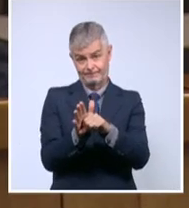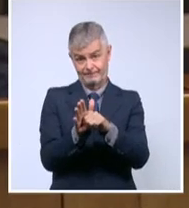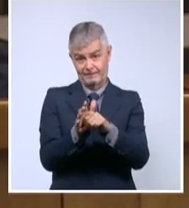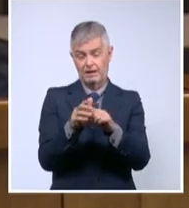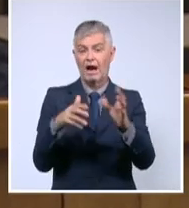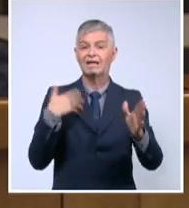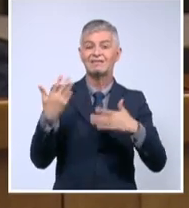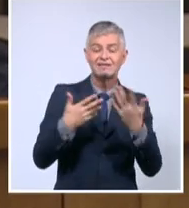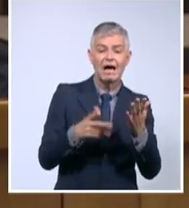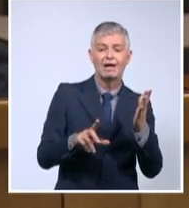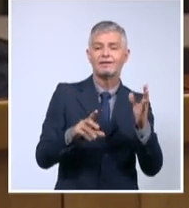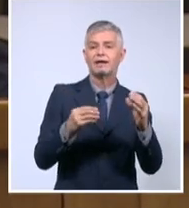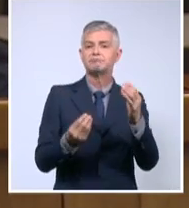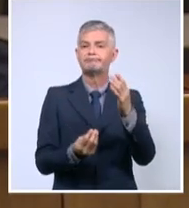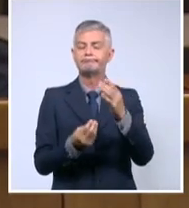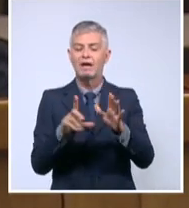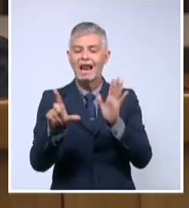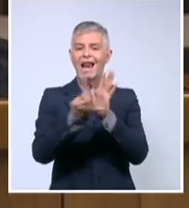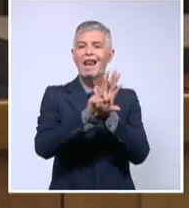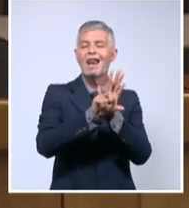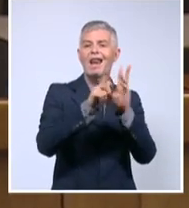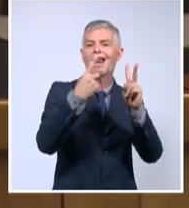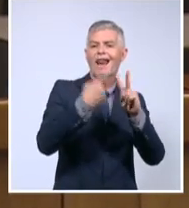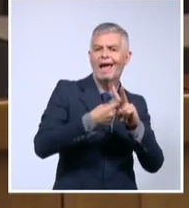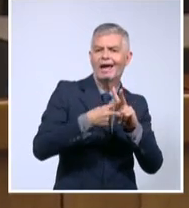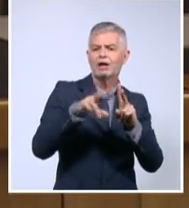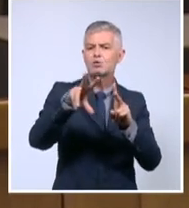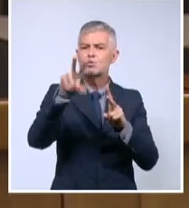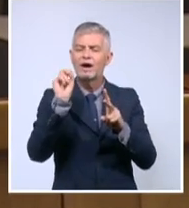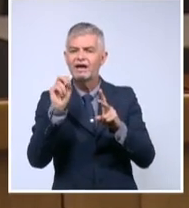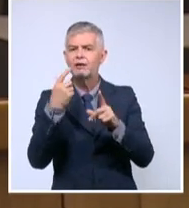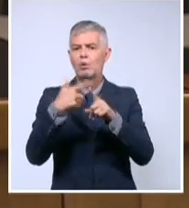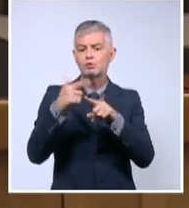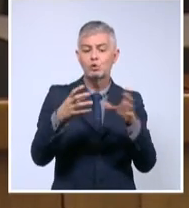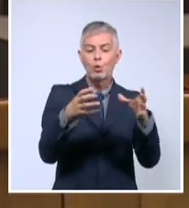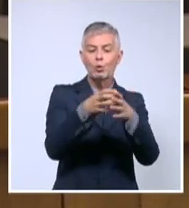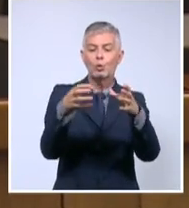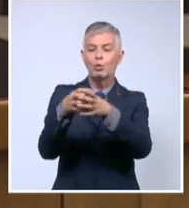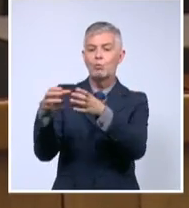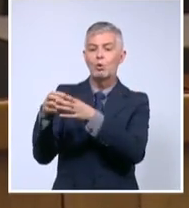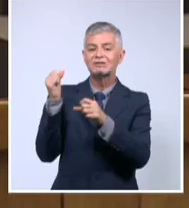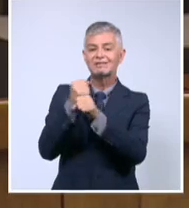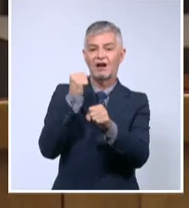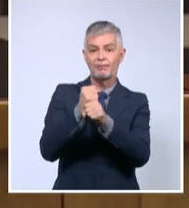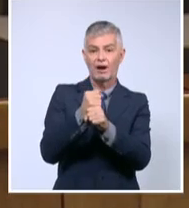actividad legislativa y, en particular, los grupos de trabajo encargados de elaborar los